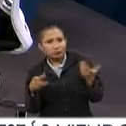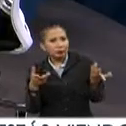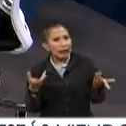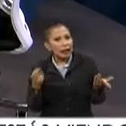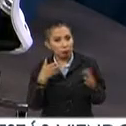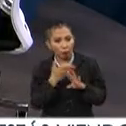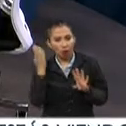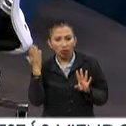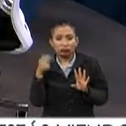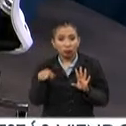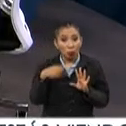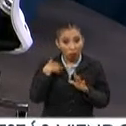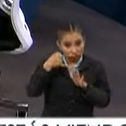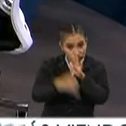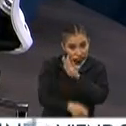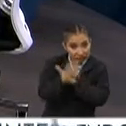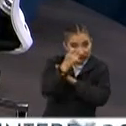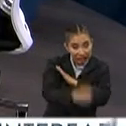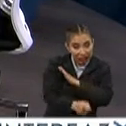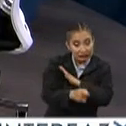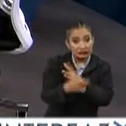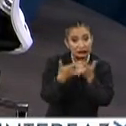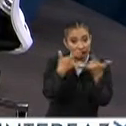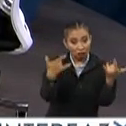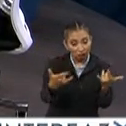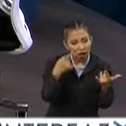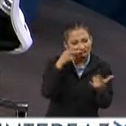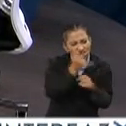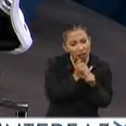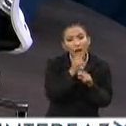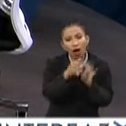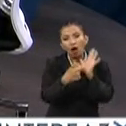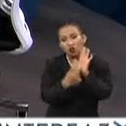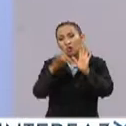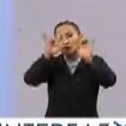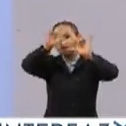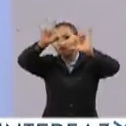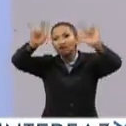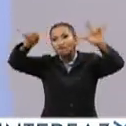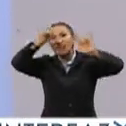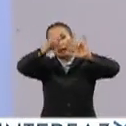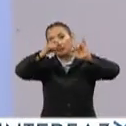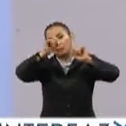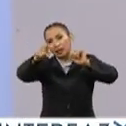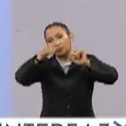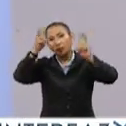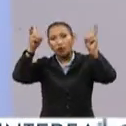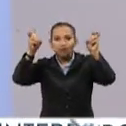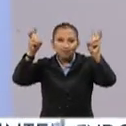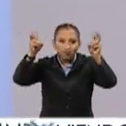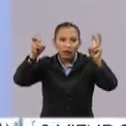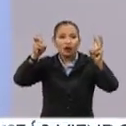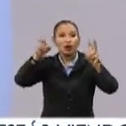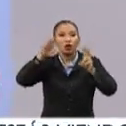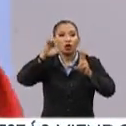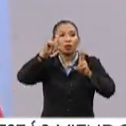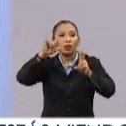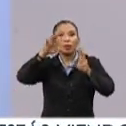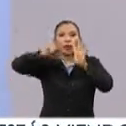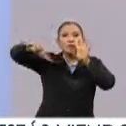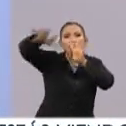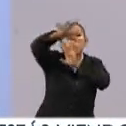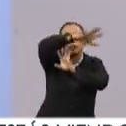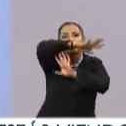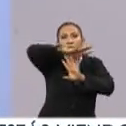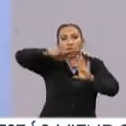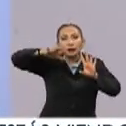que está muy poco explorado historiográficamente y sin embargo, bueno, exhibimos varios cuadros que tienen que ver justamente con esta aproximación de paisaje y de